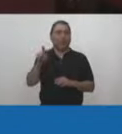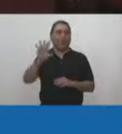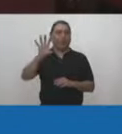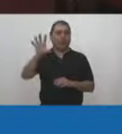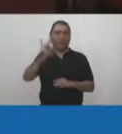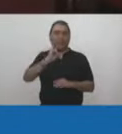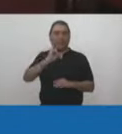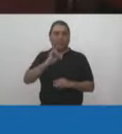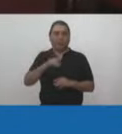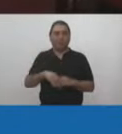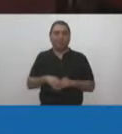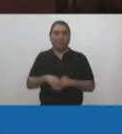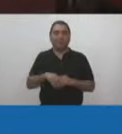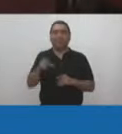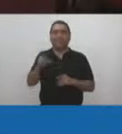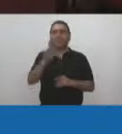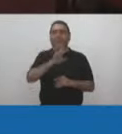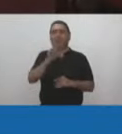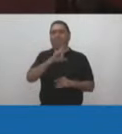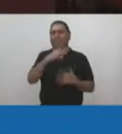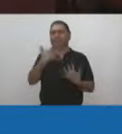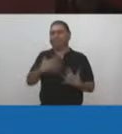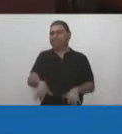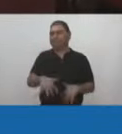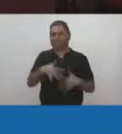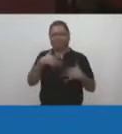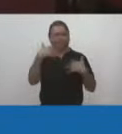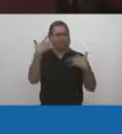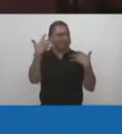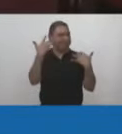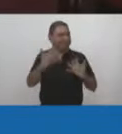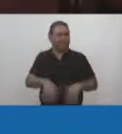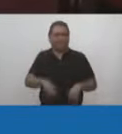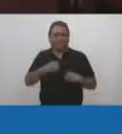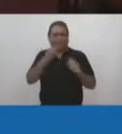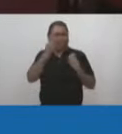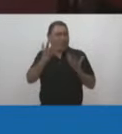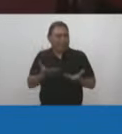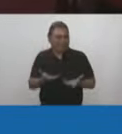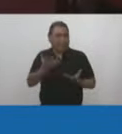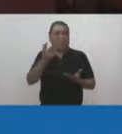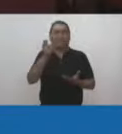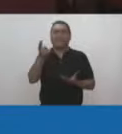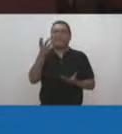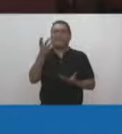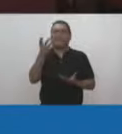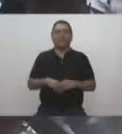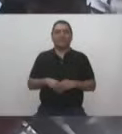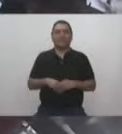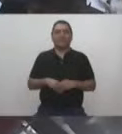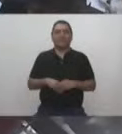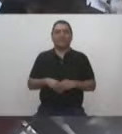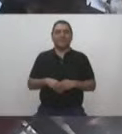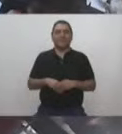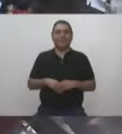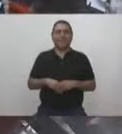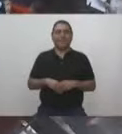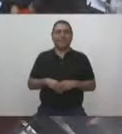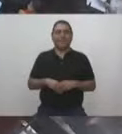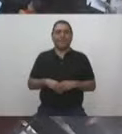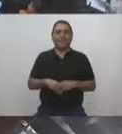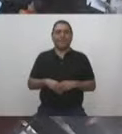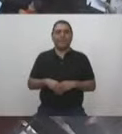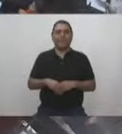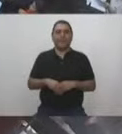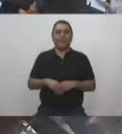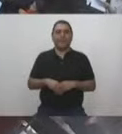ver finalmente cómo sigue la situación económica y social en la Argentina, ojalá que se mejore, porque esa es la idea, todos trabajamos para eso, y